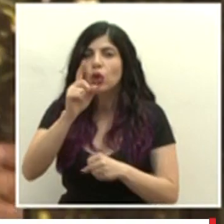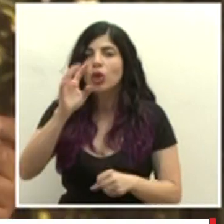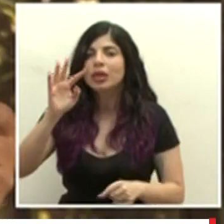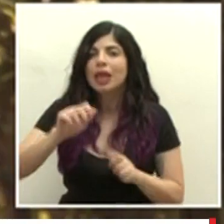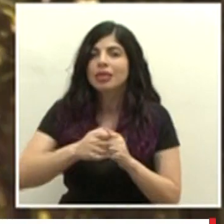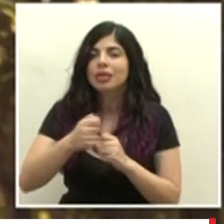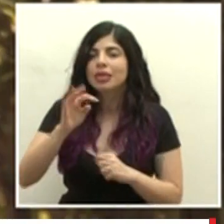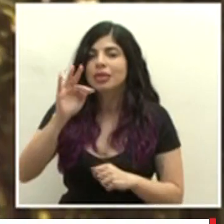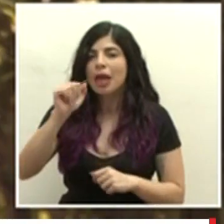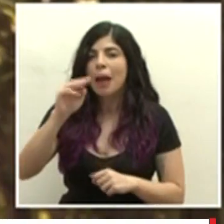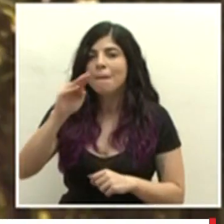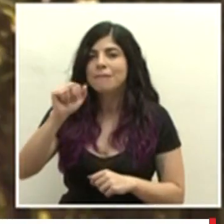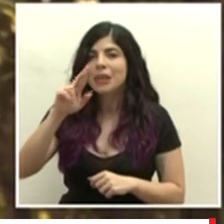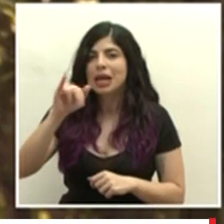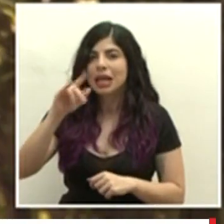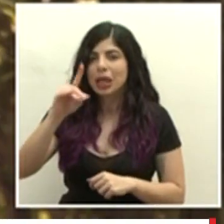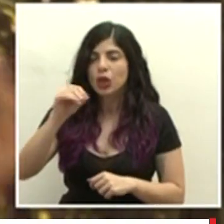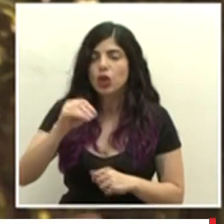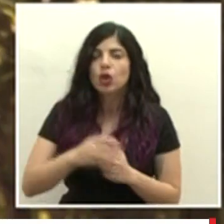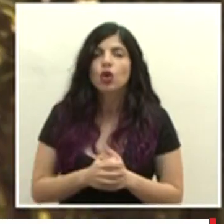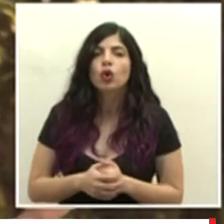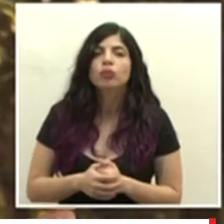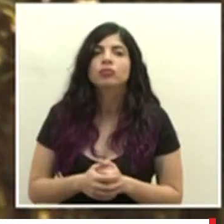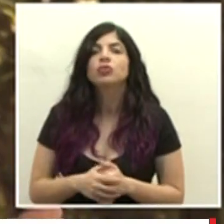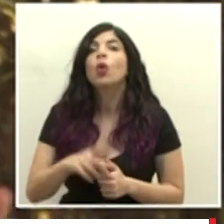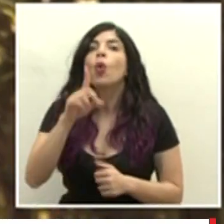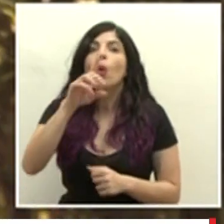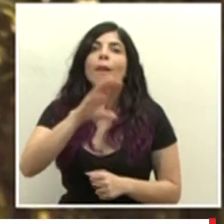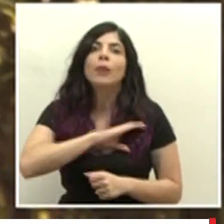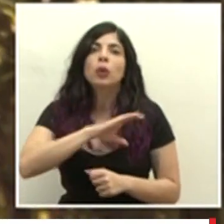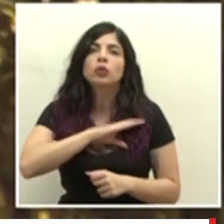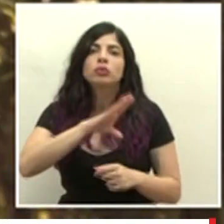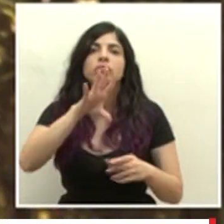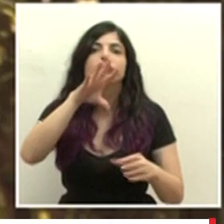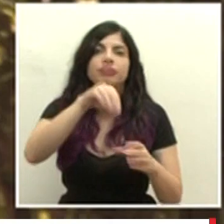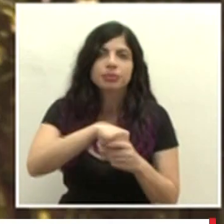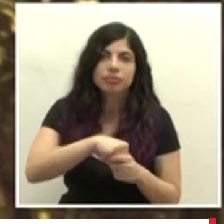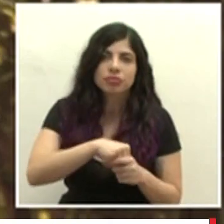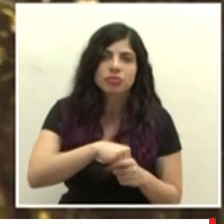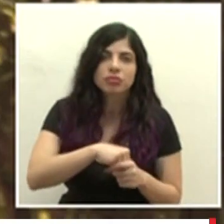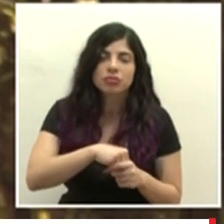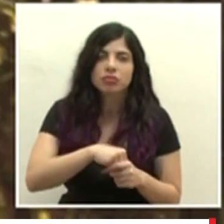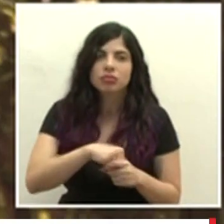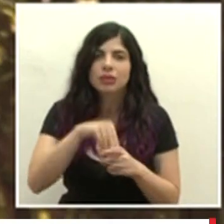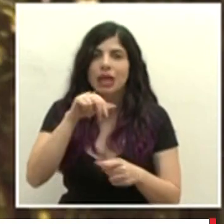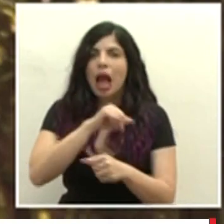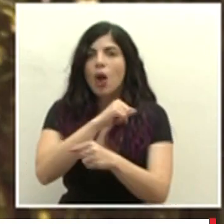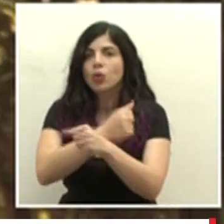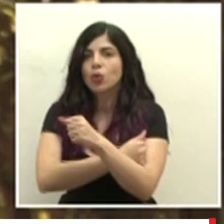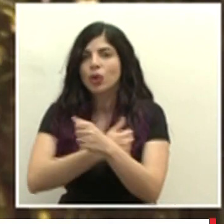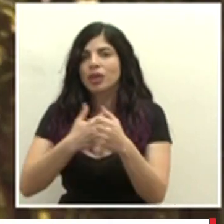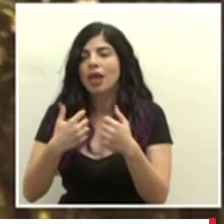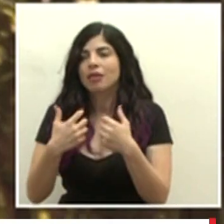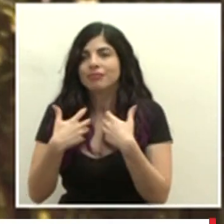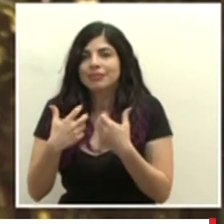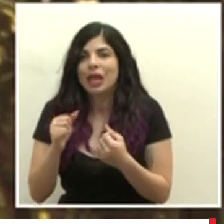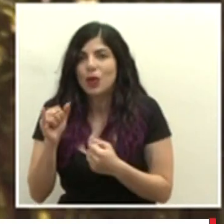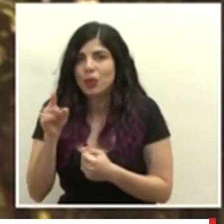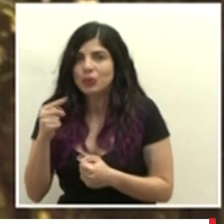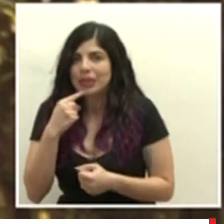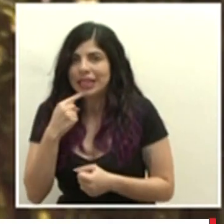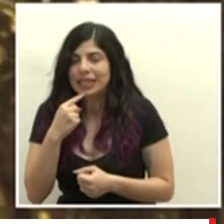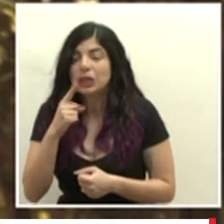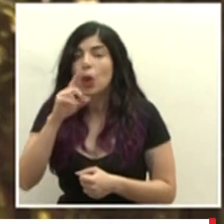Tamarindo hubo pues una intervención policial que, valga decir, que es autoridad sanitaria también, como usted bien lo ha